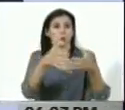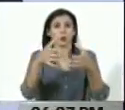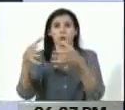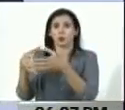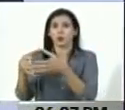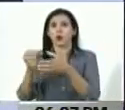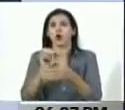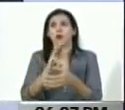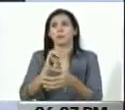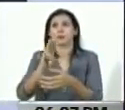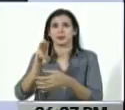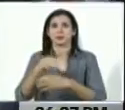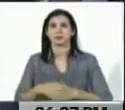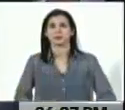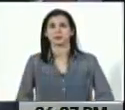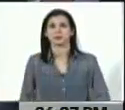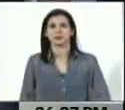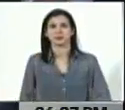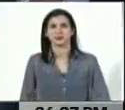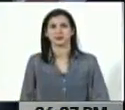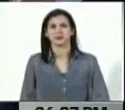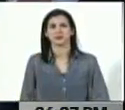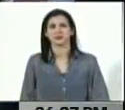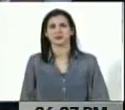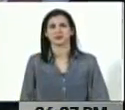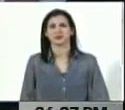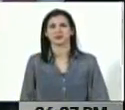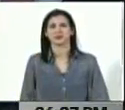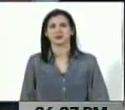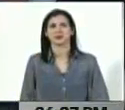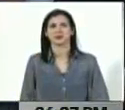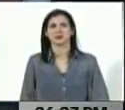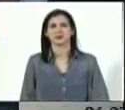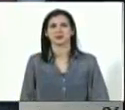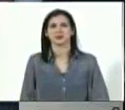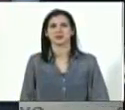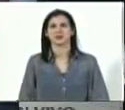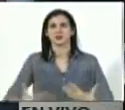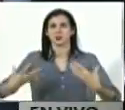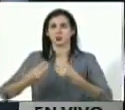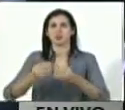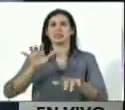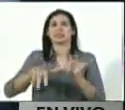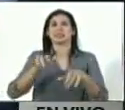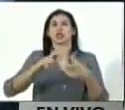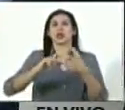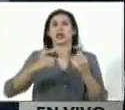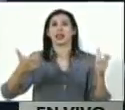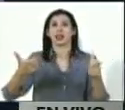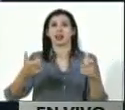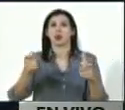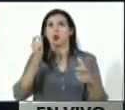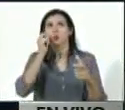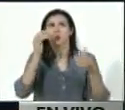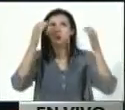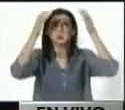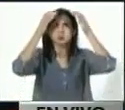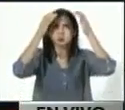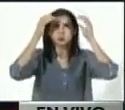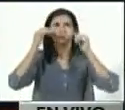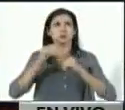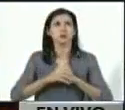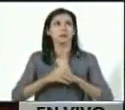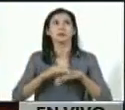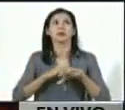la OPEP que acompaña a nuestro secretario general Mohamed